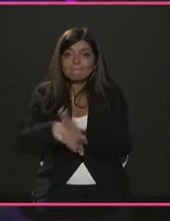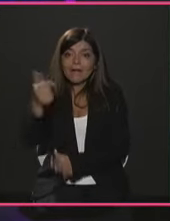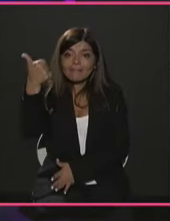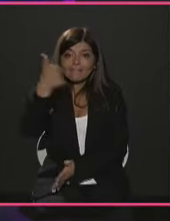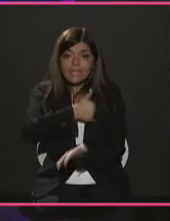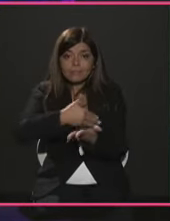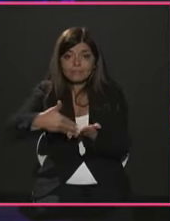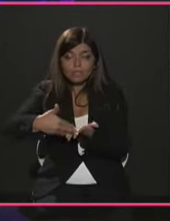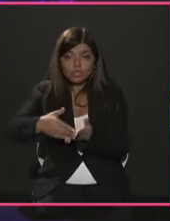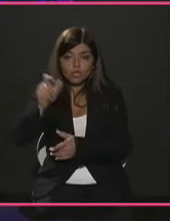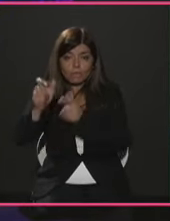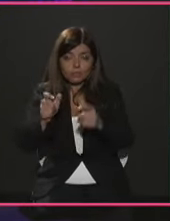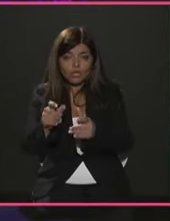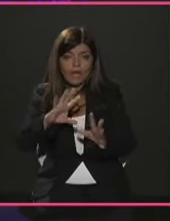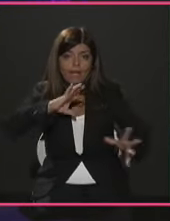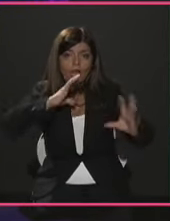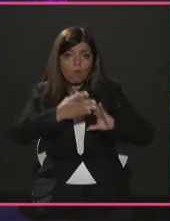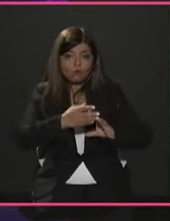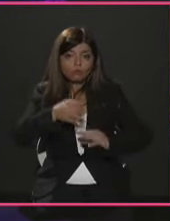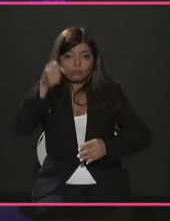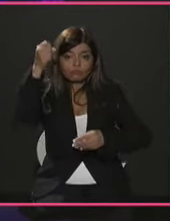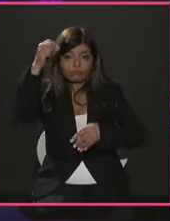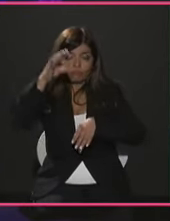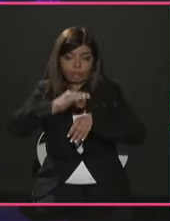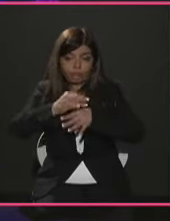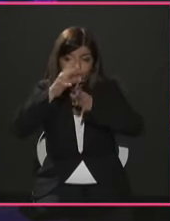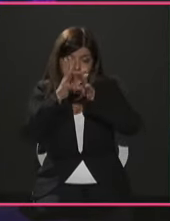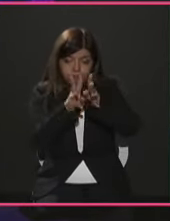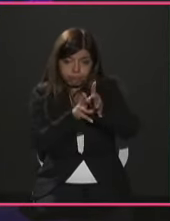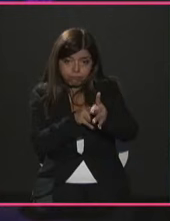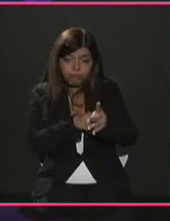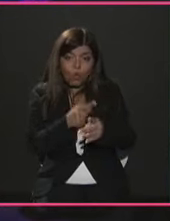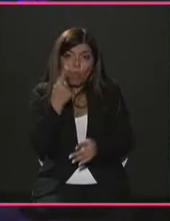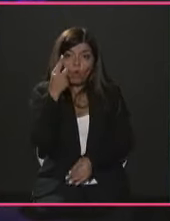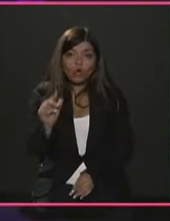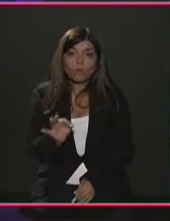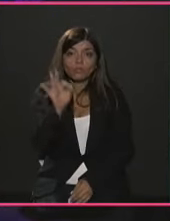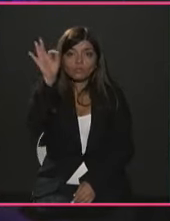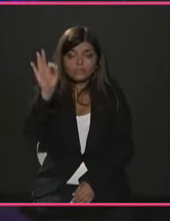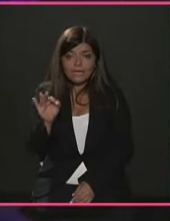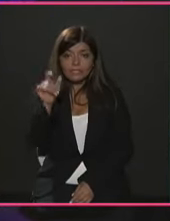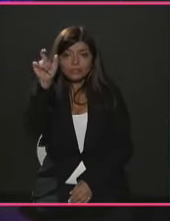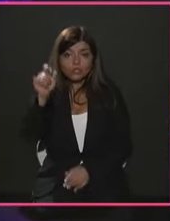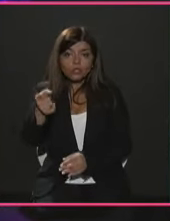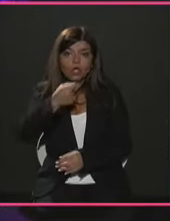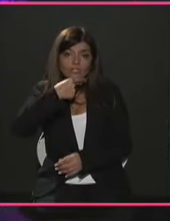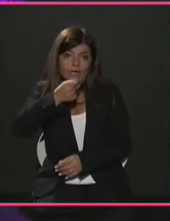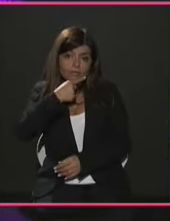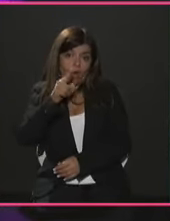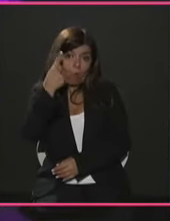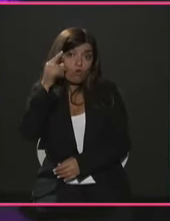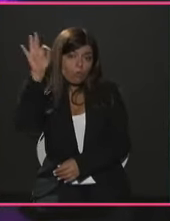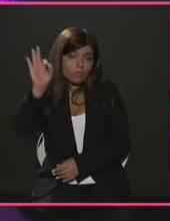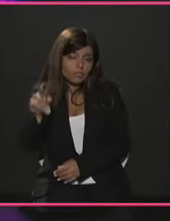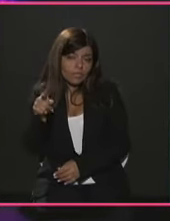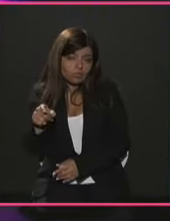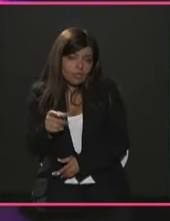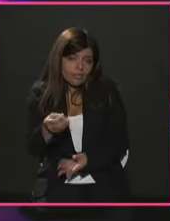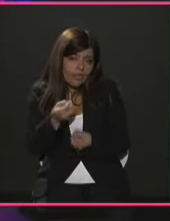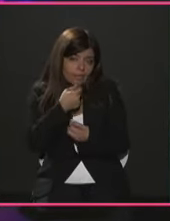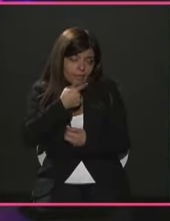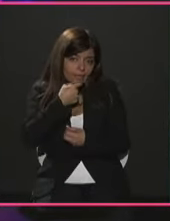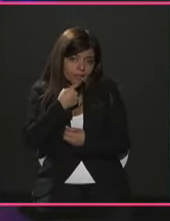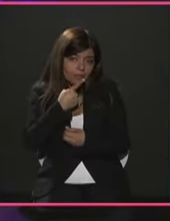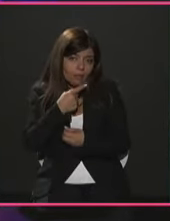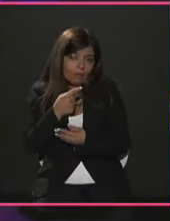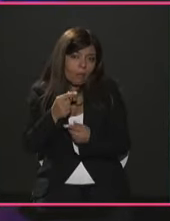en el mundo hoy día que son infectadas solo 1% de esas personas reciben un tratamiento y un tratamiento que